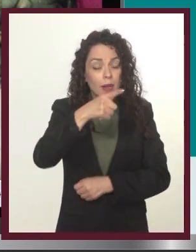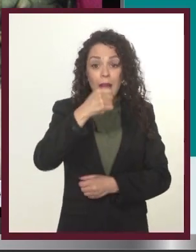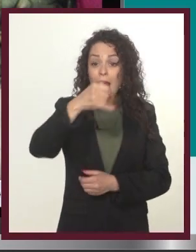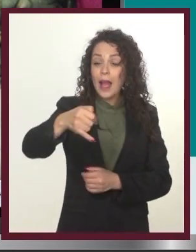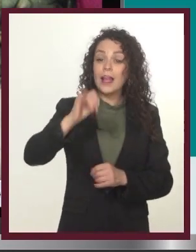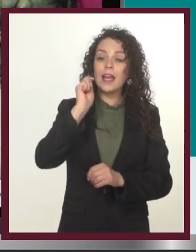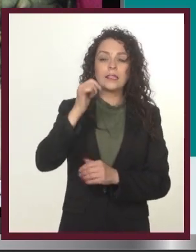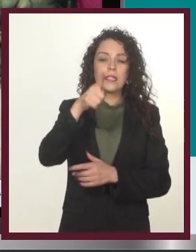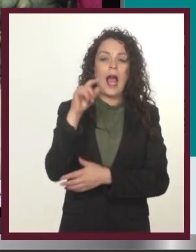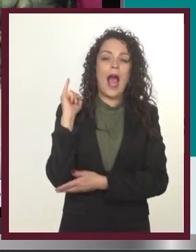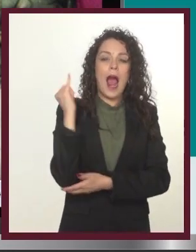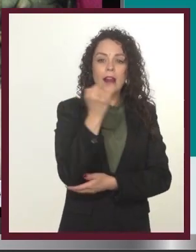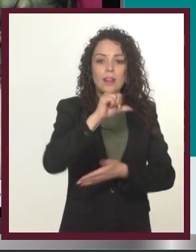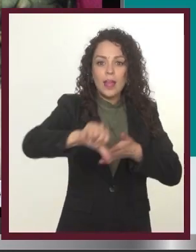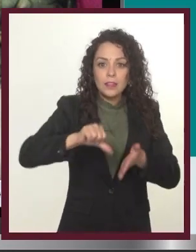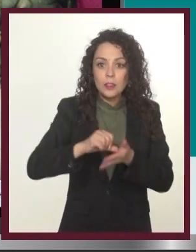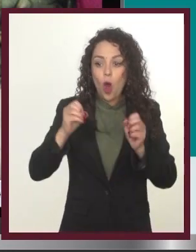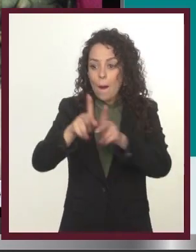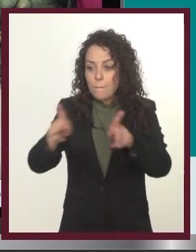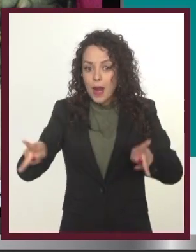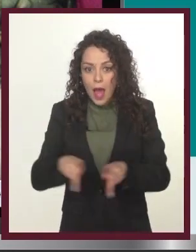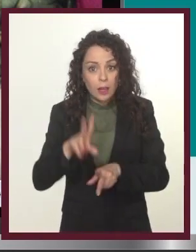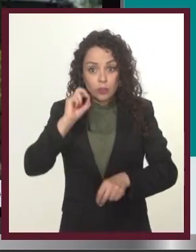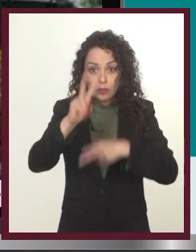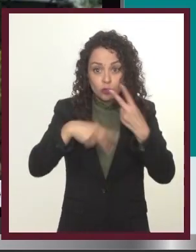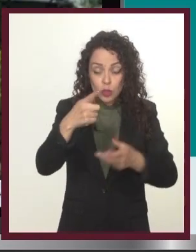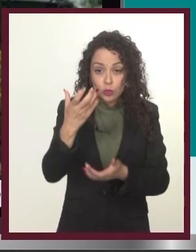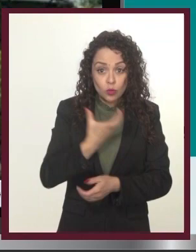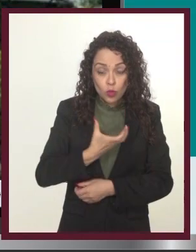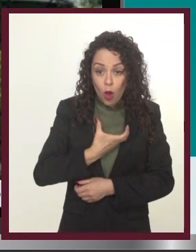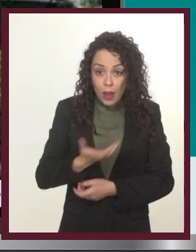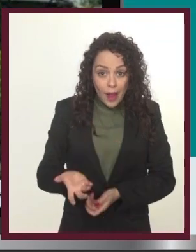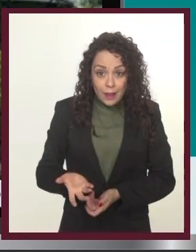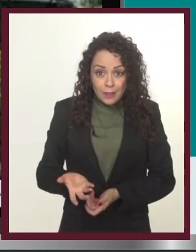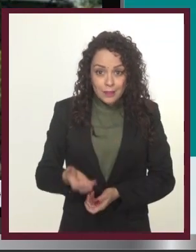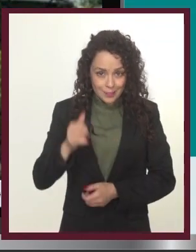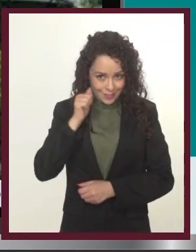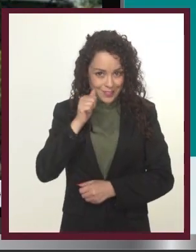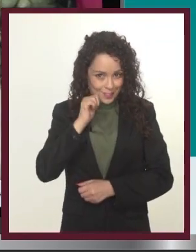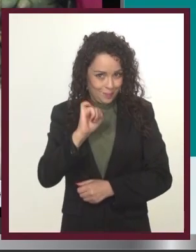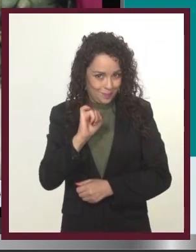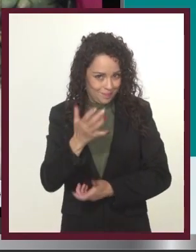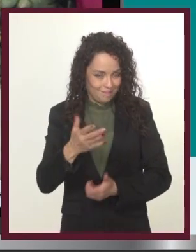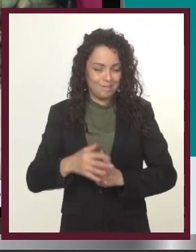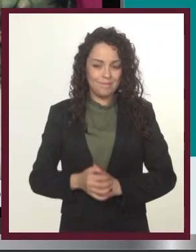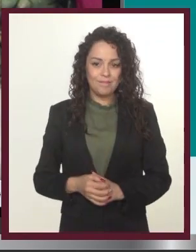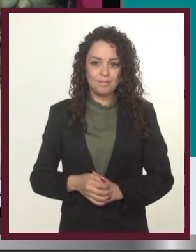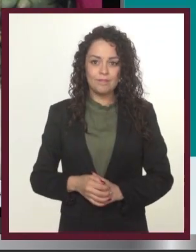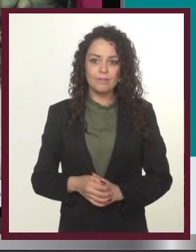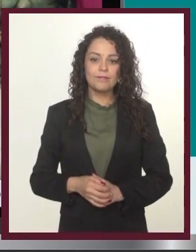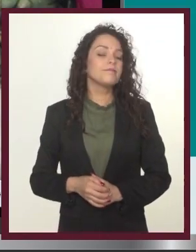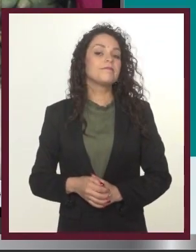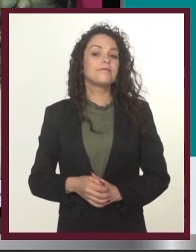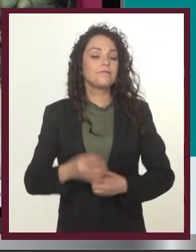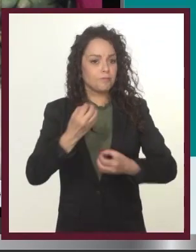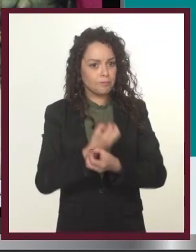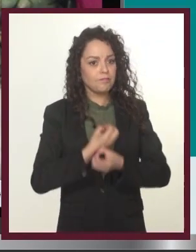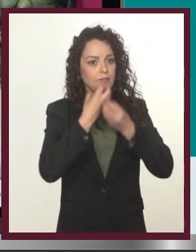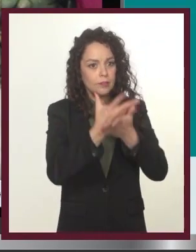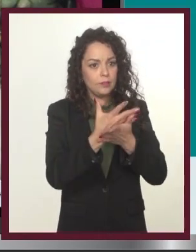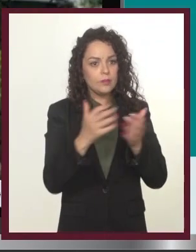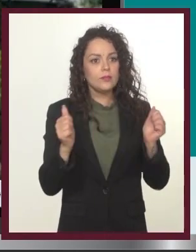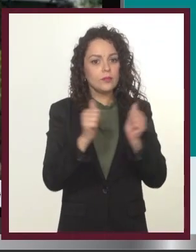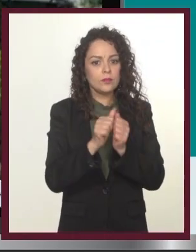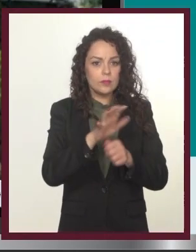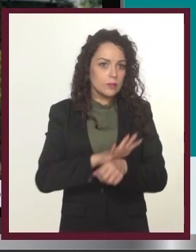al Jardín Central? ¿No fuiste a la plaza principal? ¿No fuiste a su Zócalo? ¿Sí me explico, no? ¿Es válido expresarse interviniendo